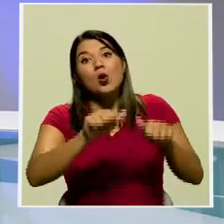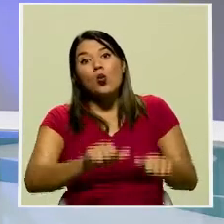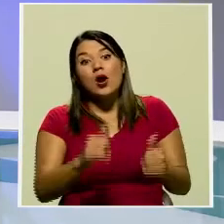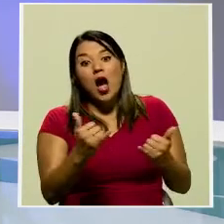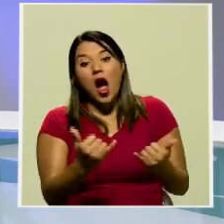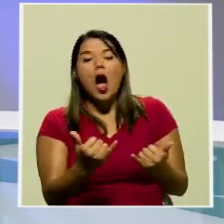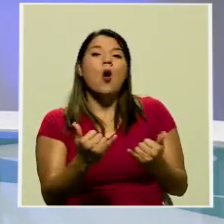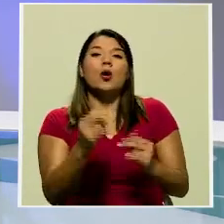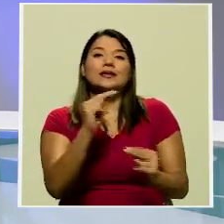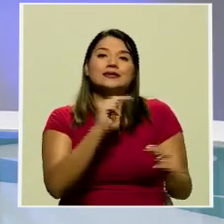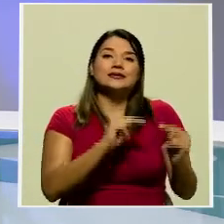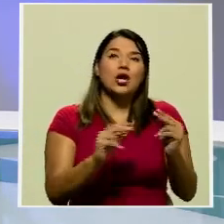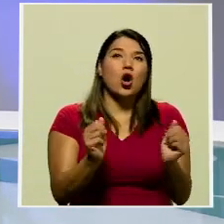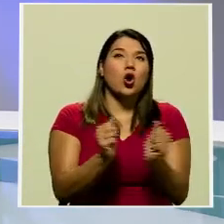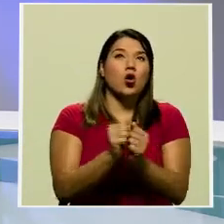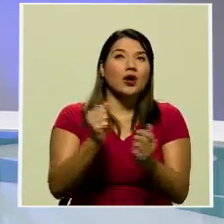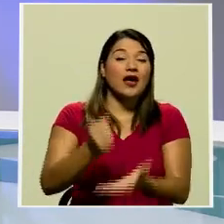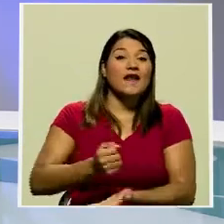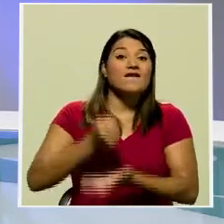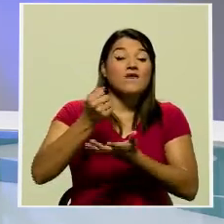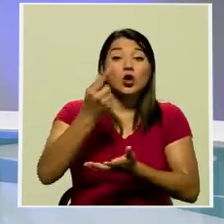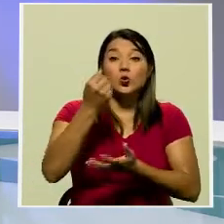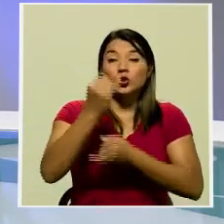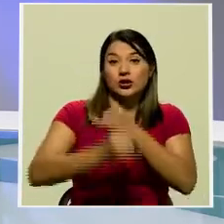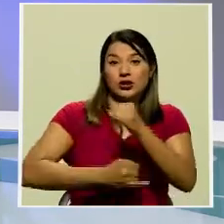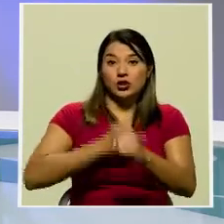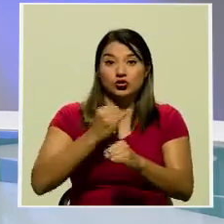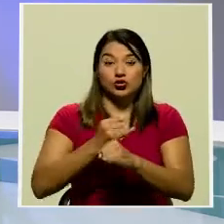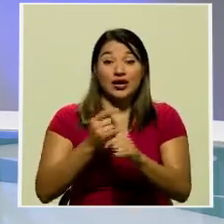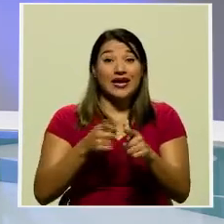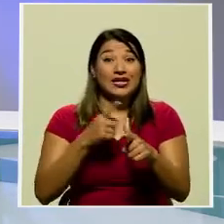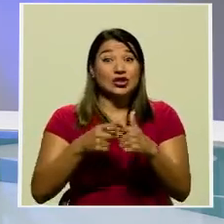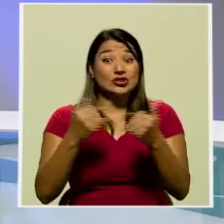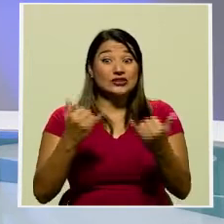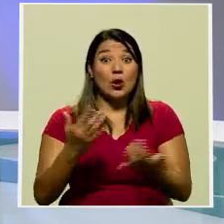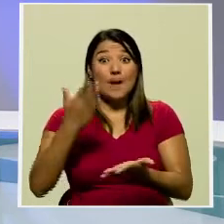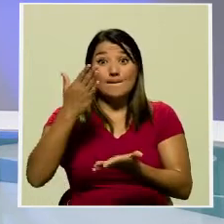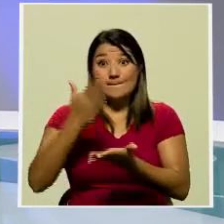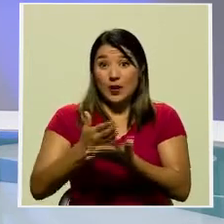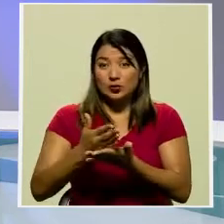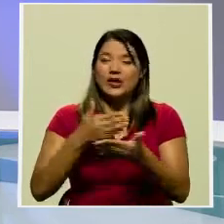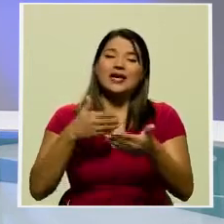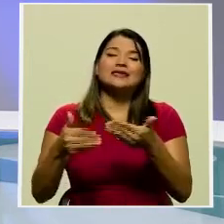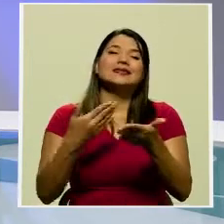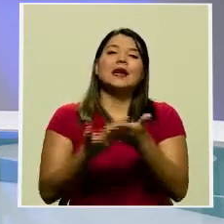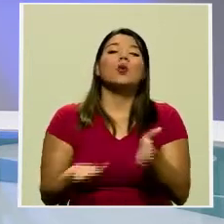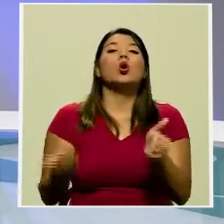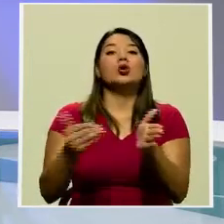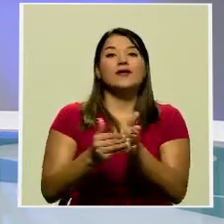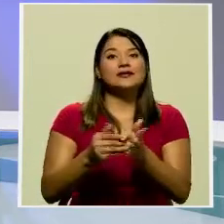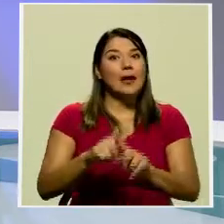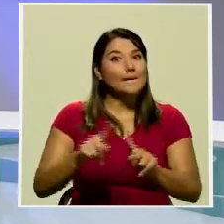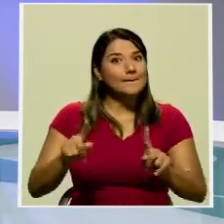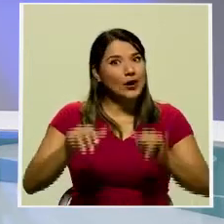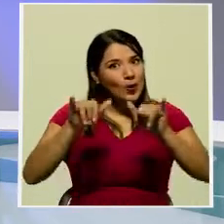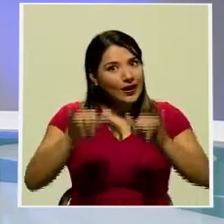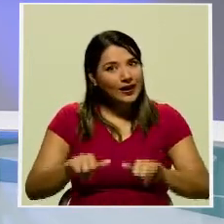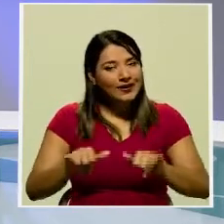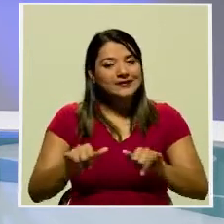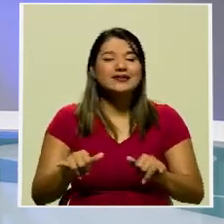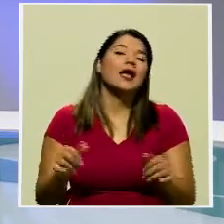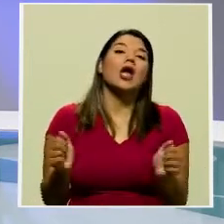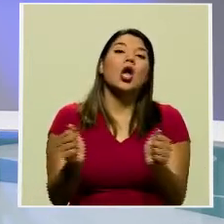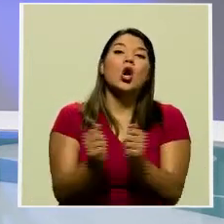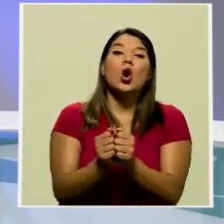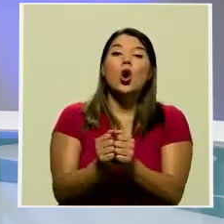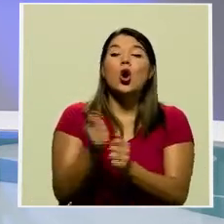el Fondo Monetario Internacional. Vamos ahora a una pausa y enseguida volvemos, pero quédese en